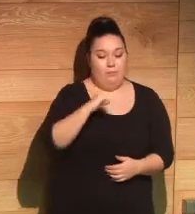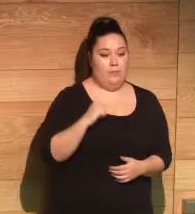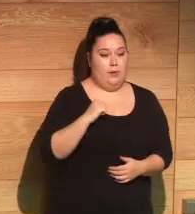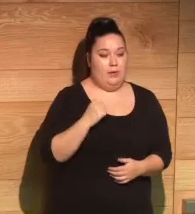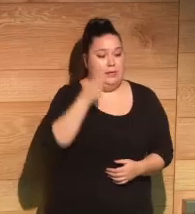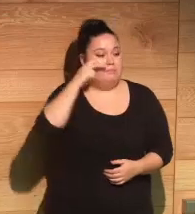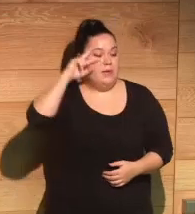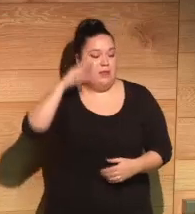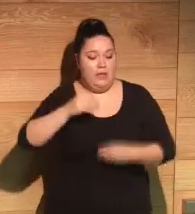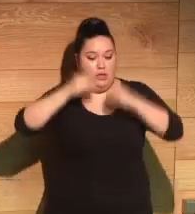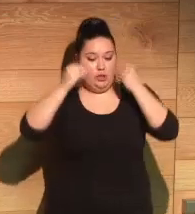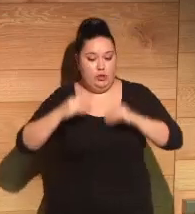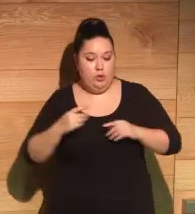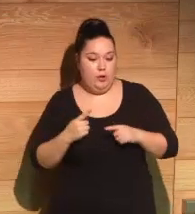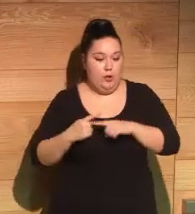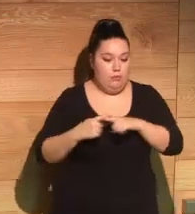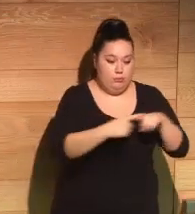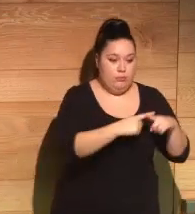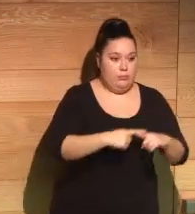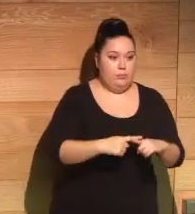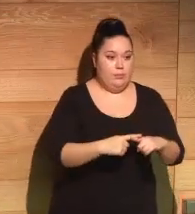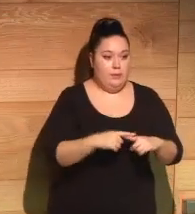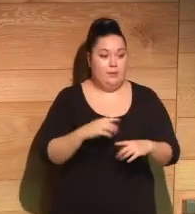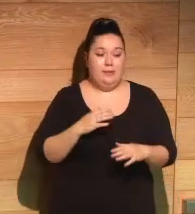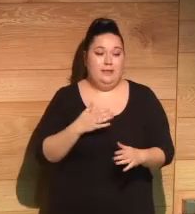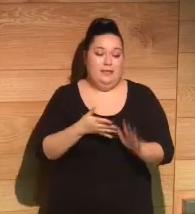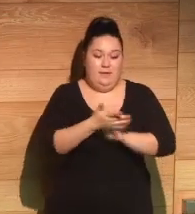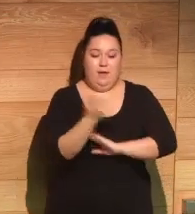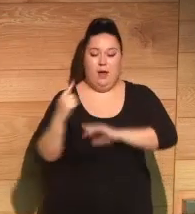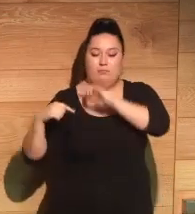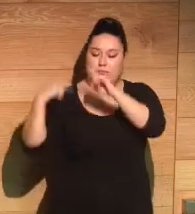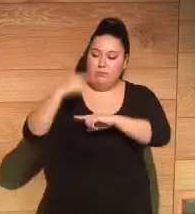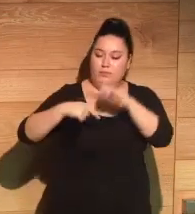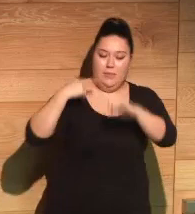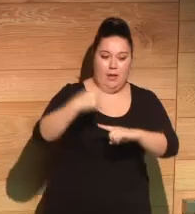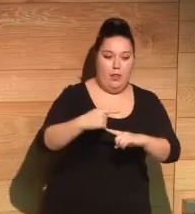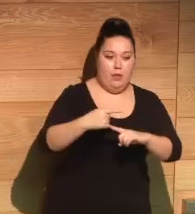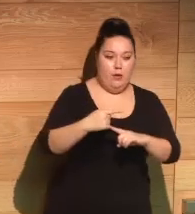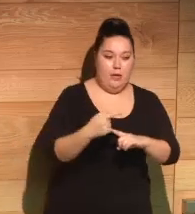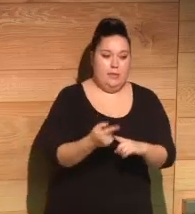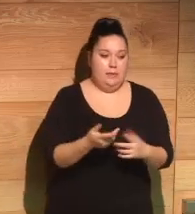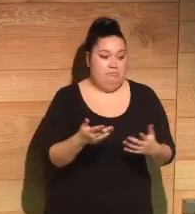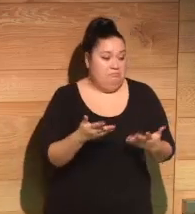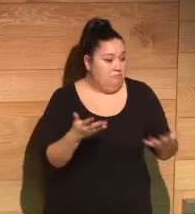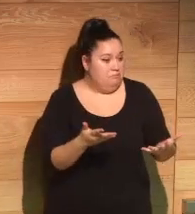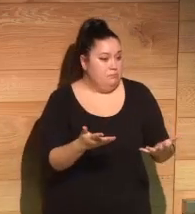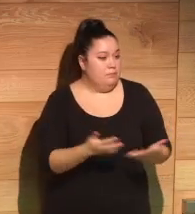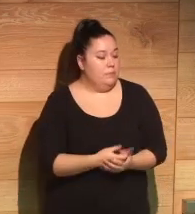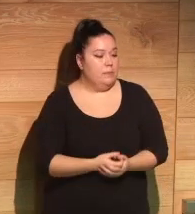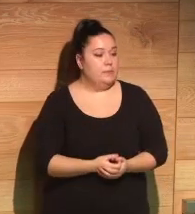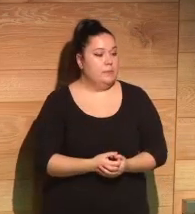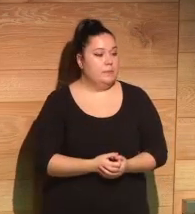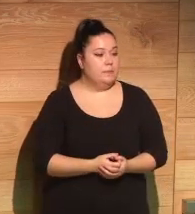experiencias históricas. En este sentido se puede hablar de generaciones en un sentido muy laxo, pero por otro me parece